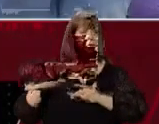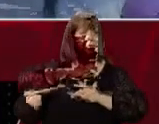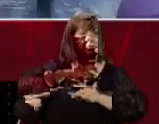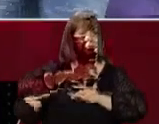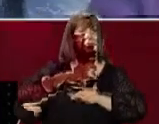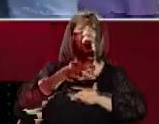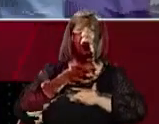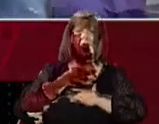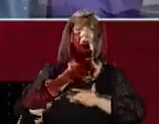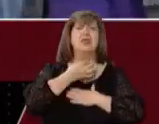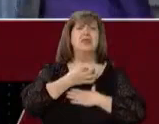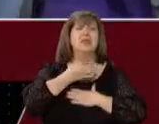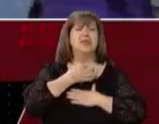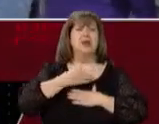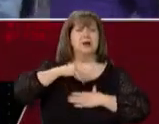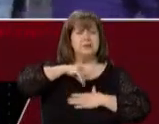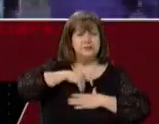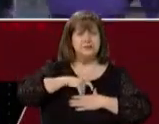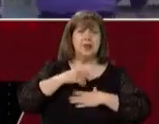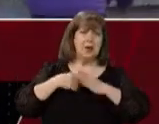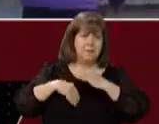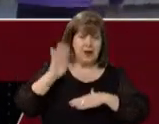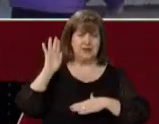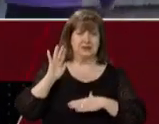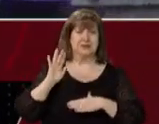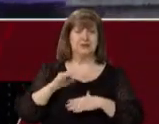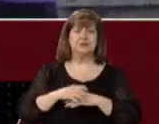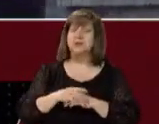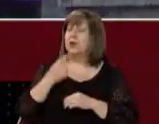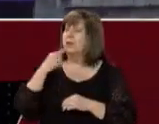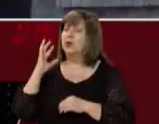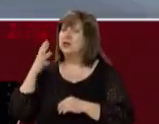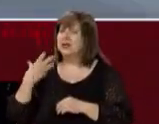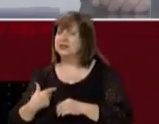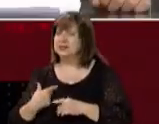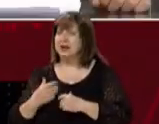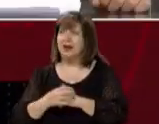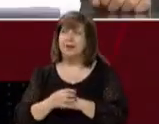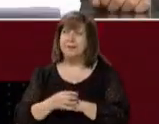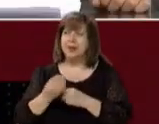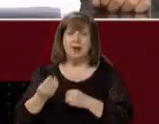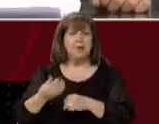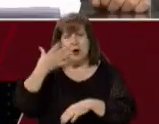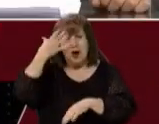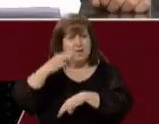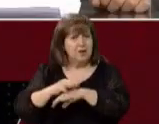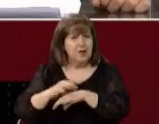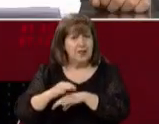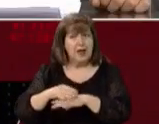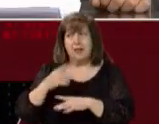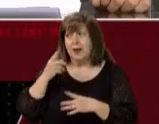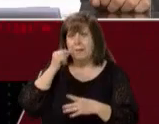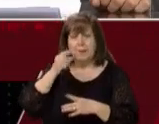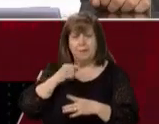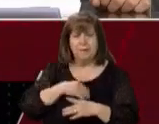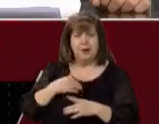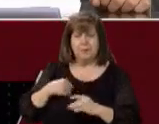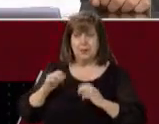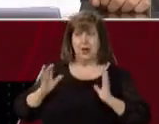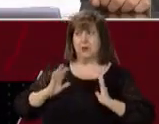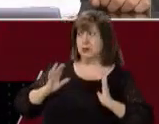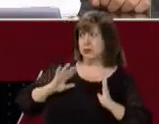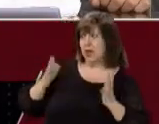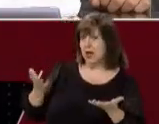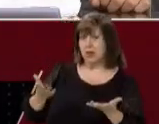digamos, la gran mayoría de casos. Claro. Doc, me imagino que debe ser, es una enfermedad que también a los papás debe asustar y mucho,